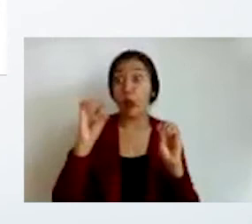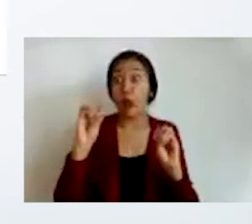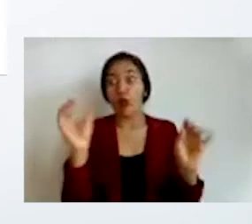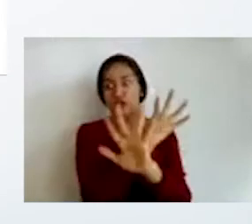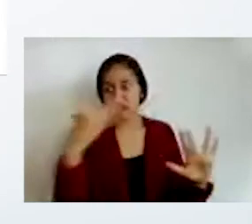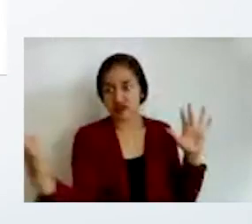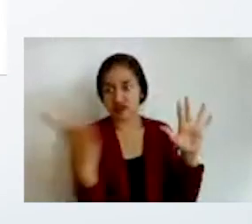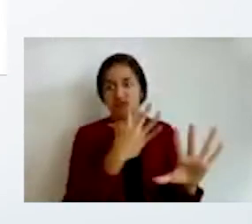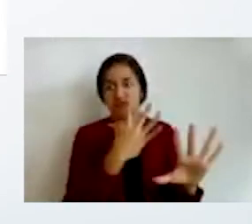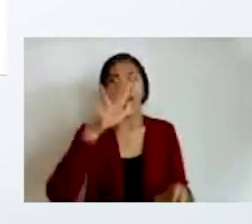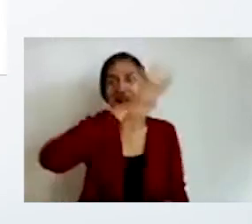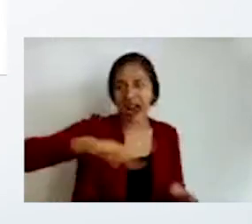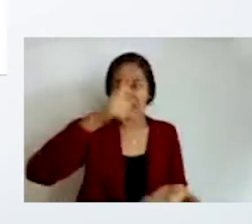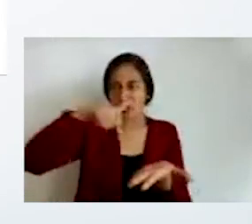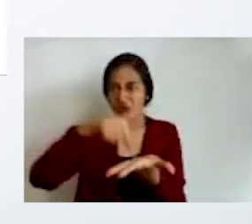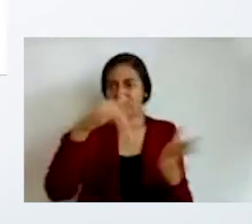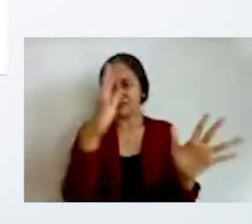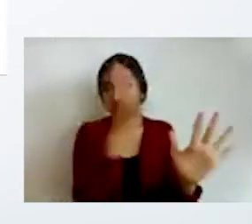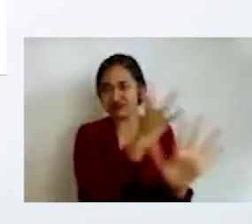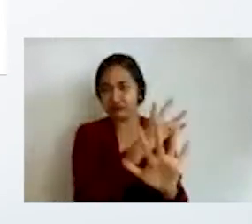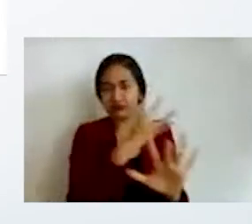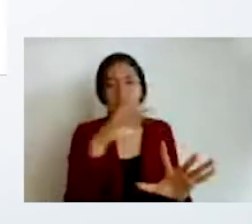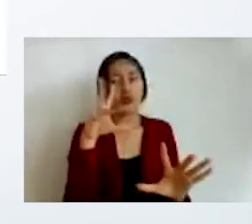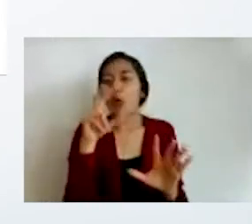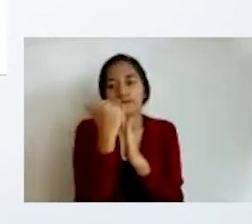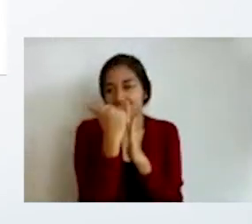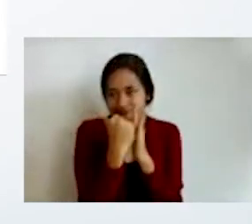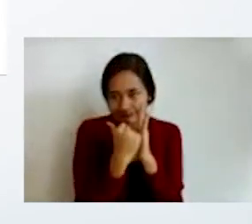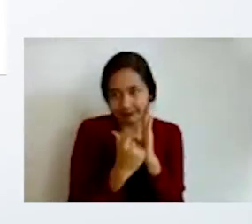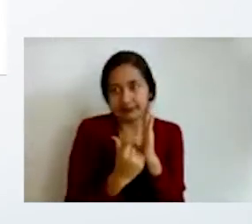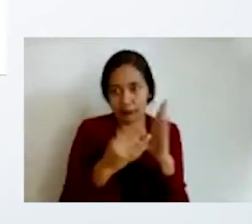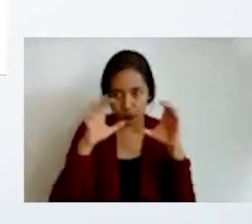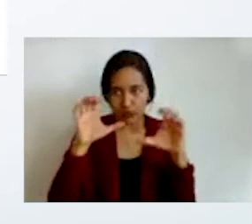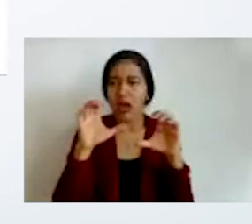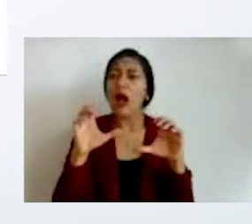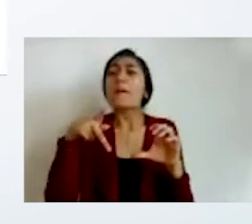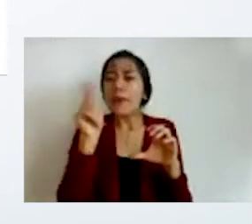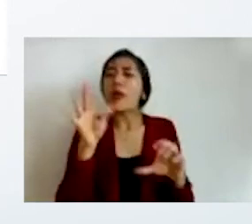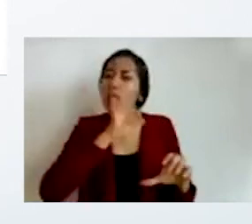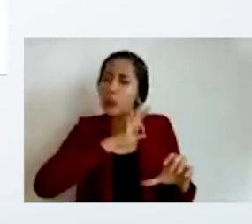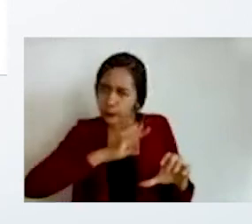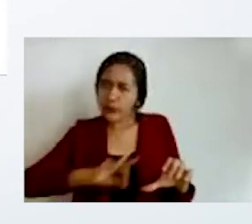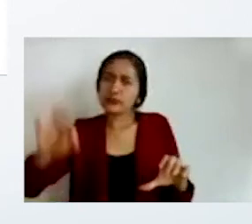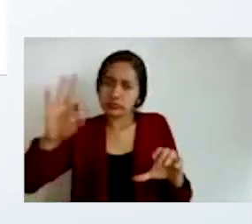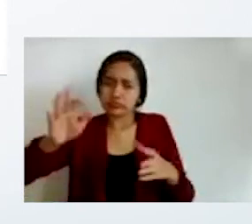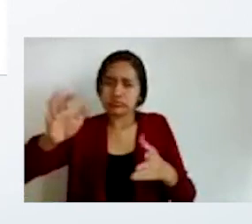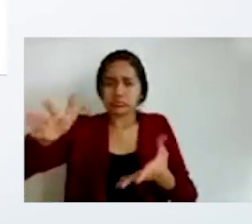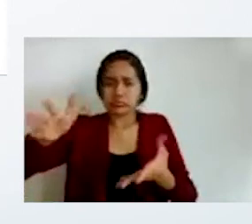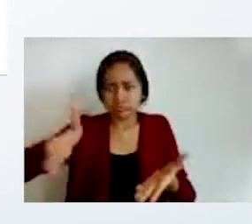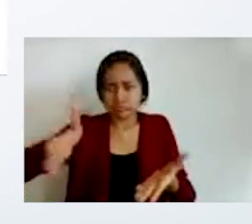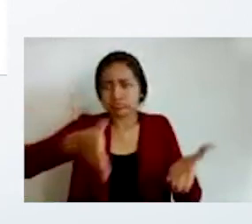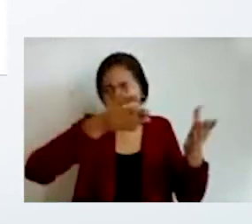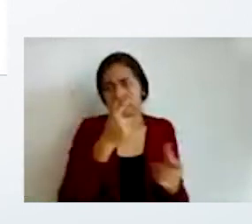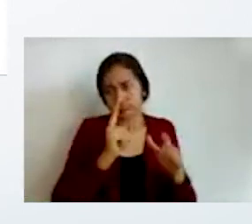personas y se pueden dar otros contagios, pero sí llevar a cabo muchas actividades cotidianas, como